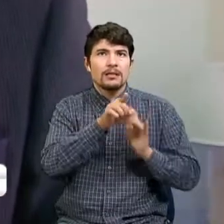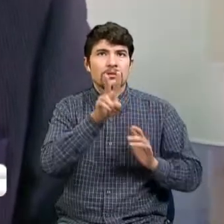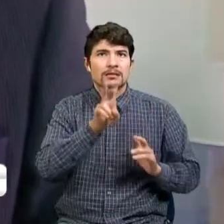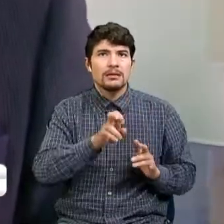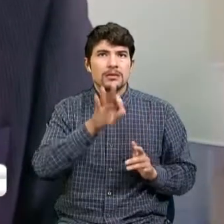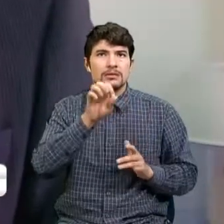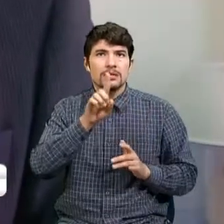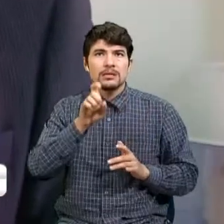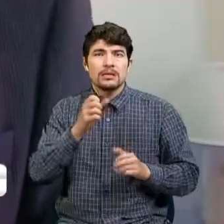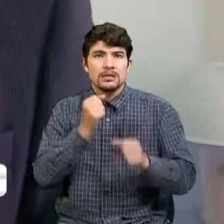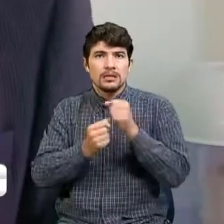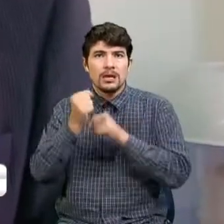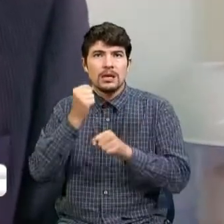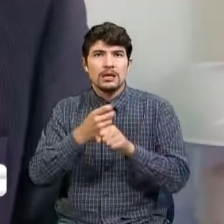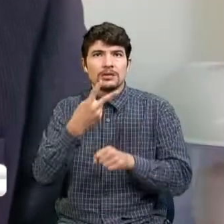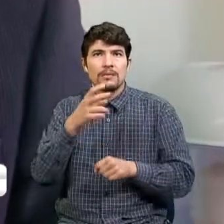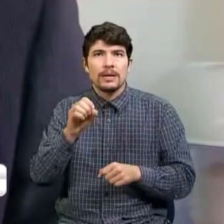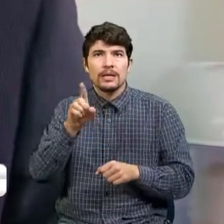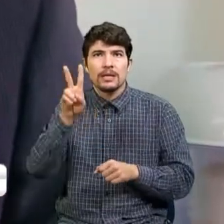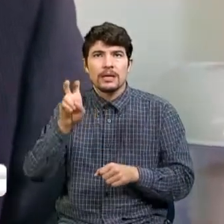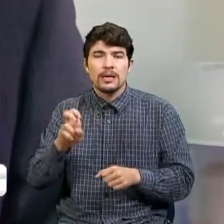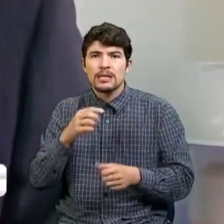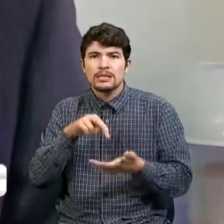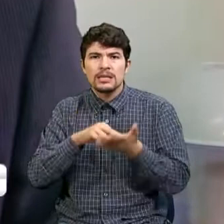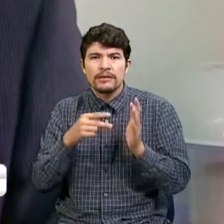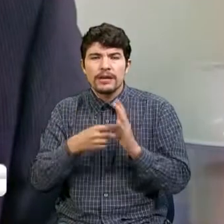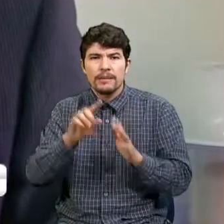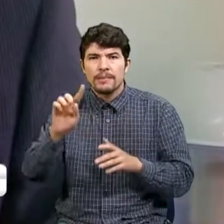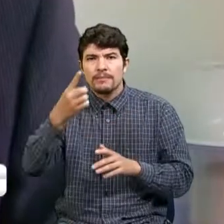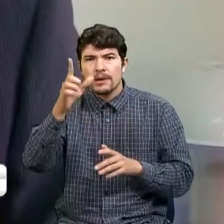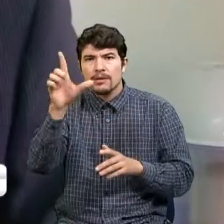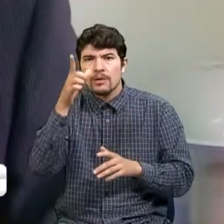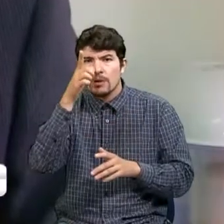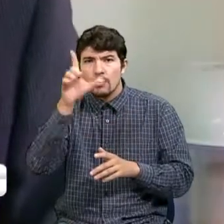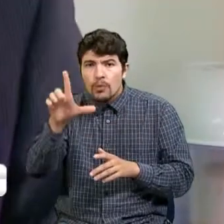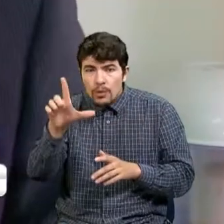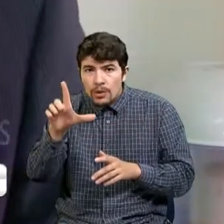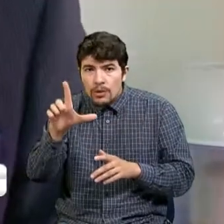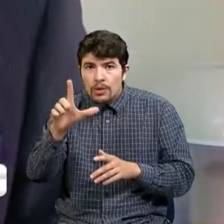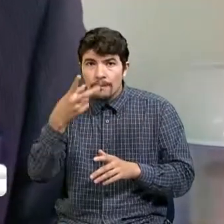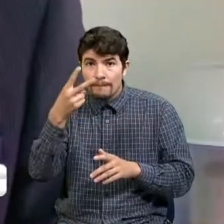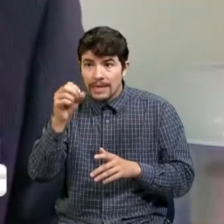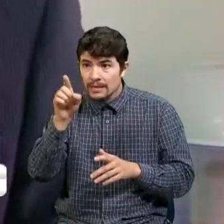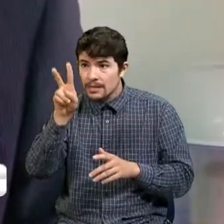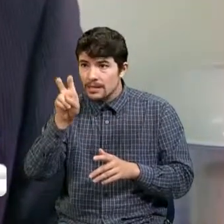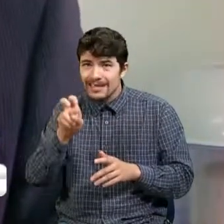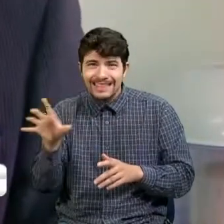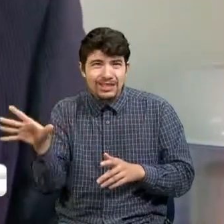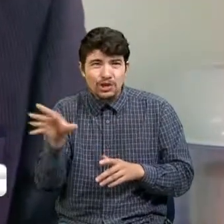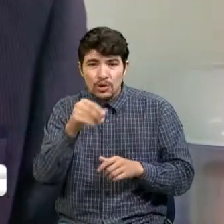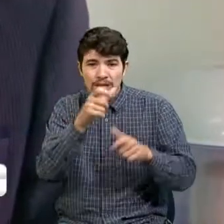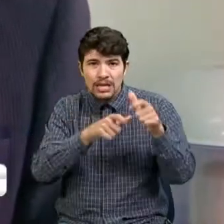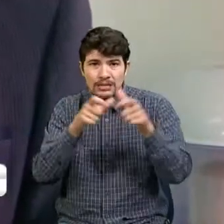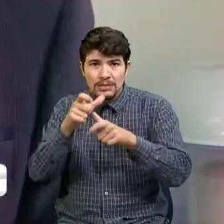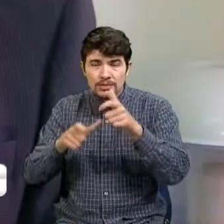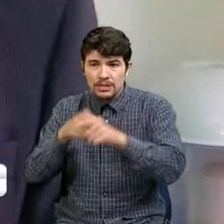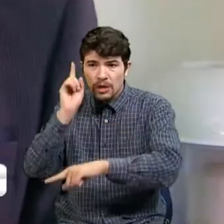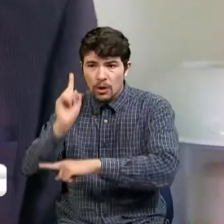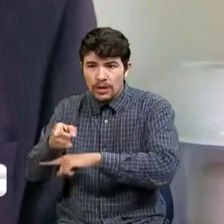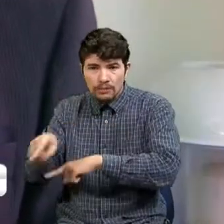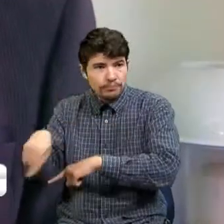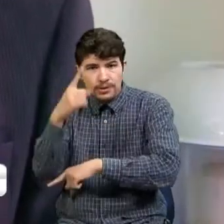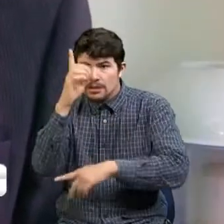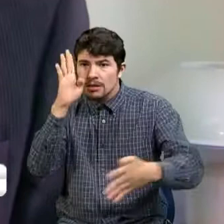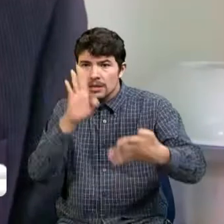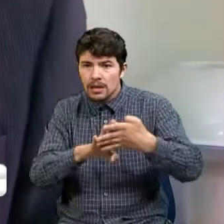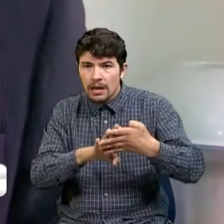2016 es que a partir del primero de julio del 2017 toda persona que se le haya ordenado una medida